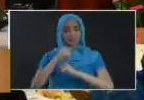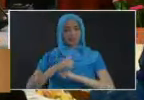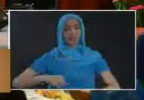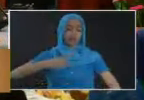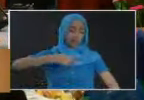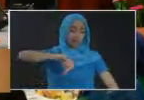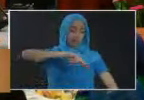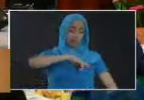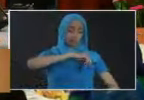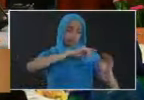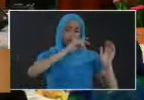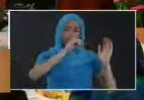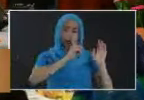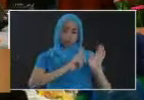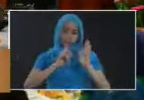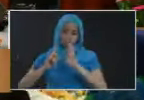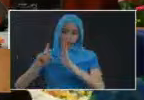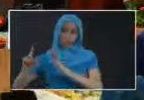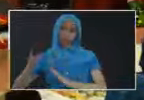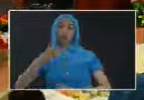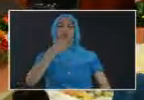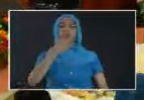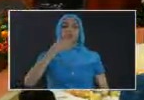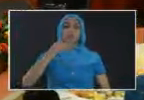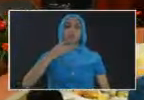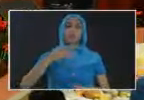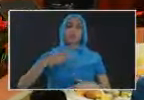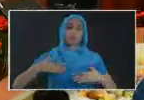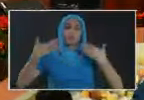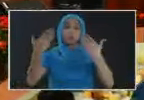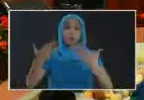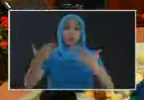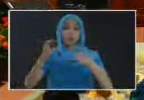Nuestro apóstol dio de parte de Dios una promesa